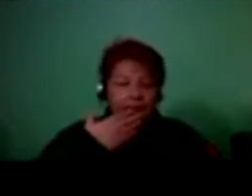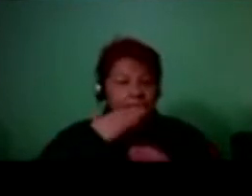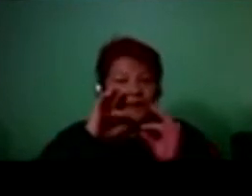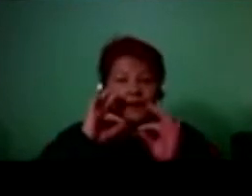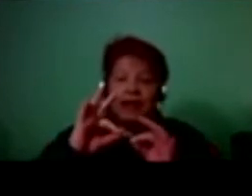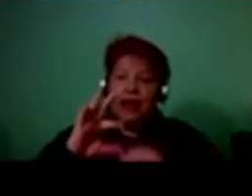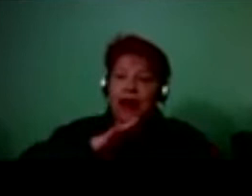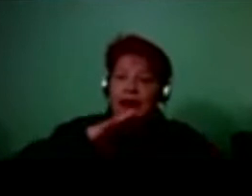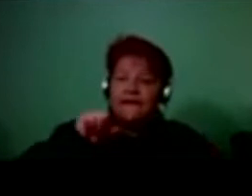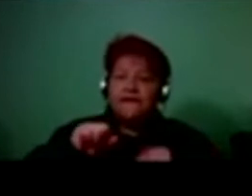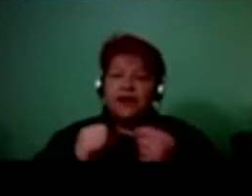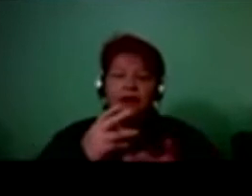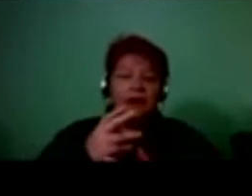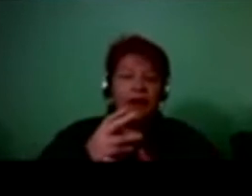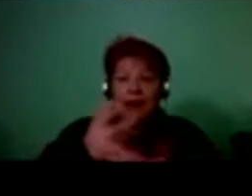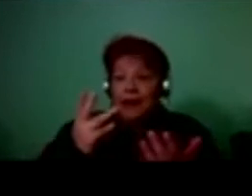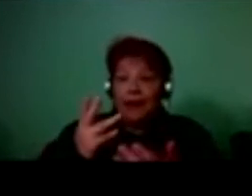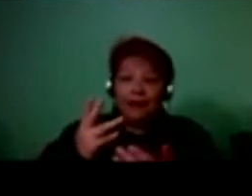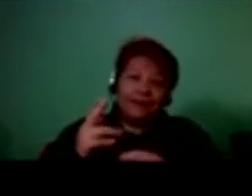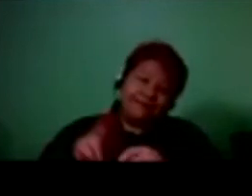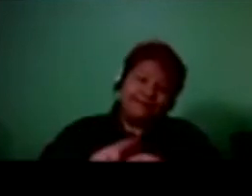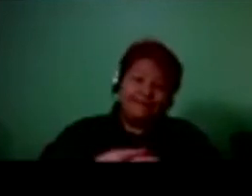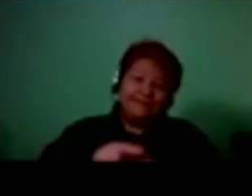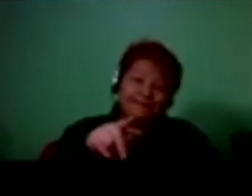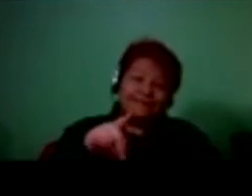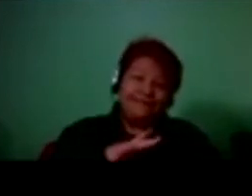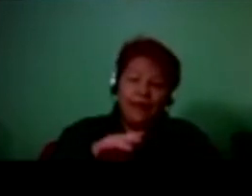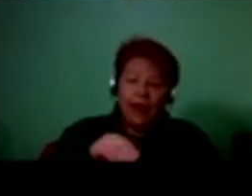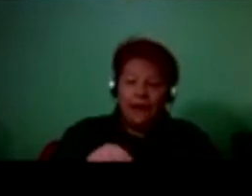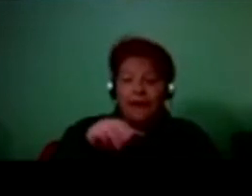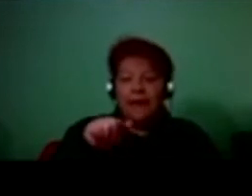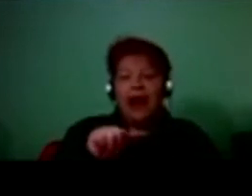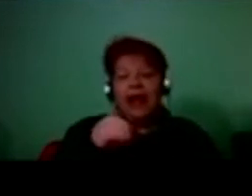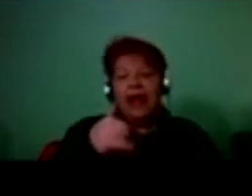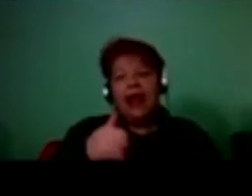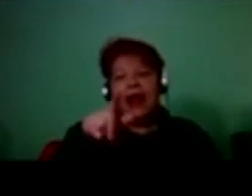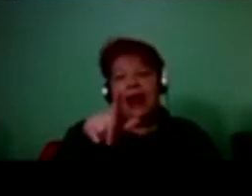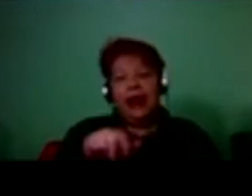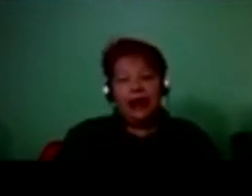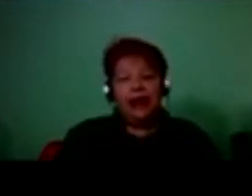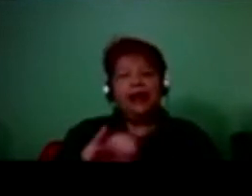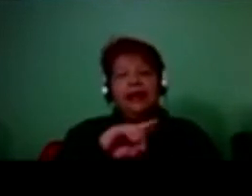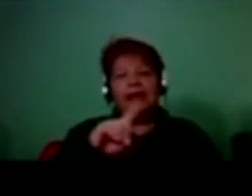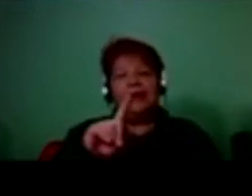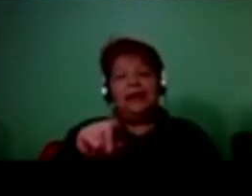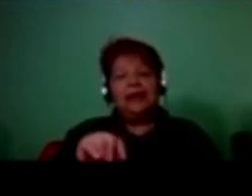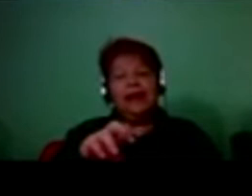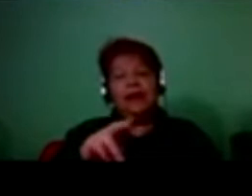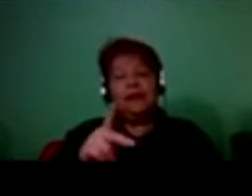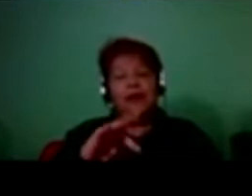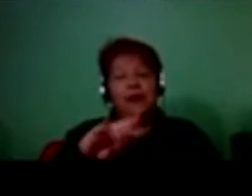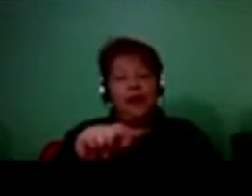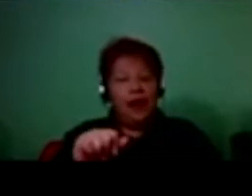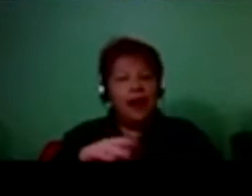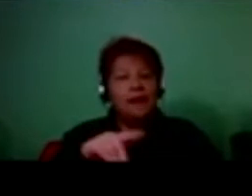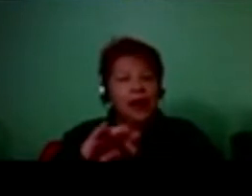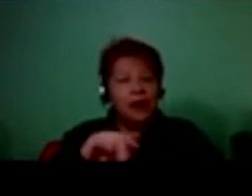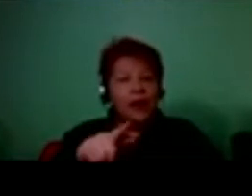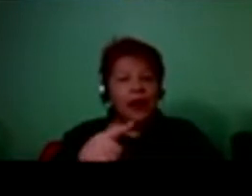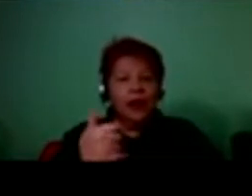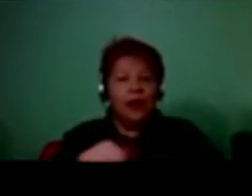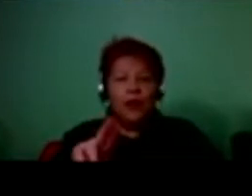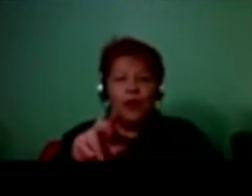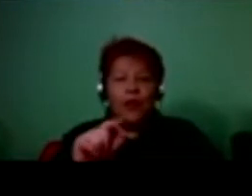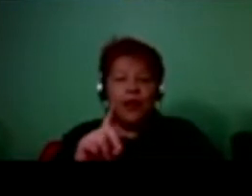estos esfuerzos. Y qué decir, naturalmente, de Maylí Sepúlveda, directora general de Control a tu Gobierno, y por supuesto de Manuel Guadarrama,